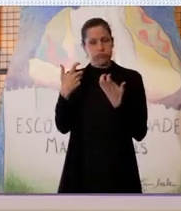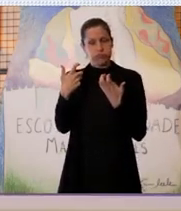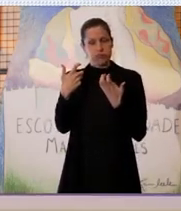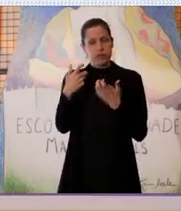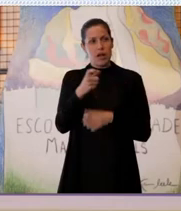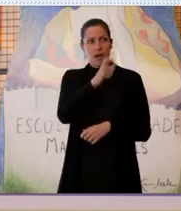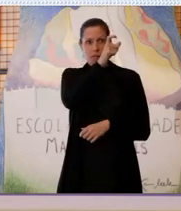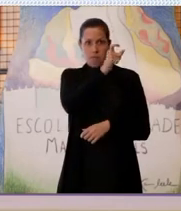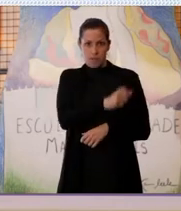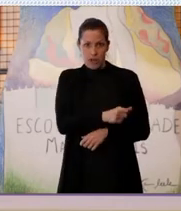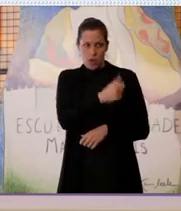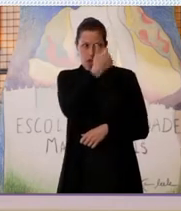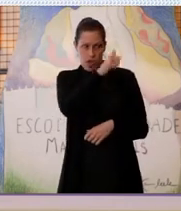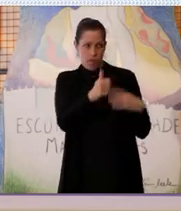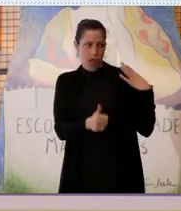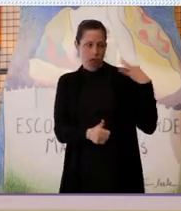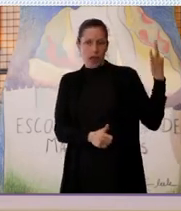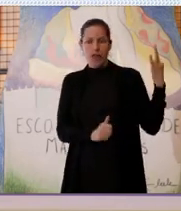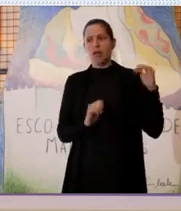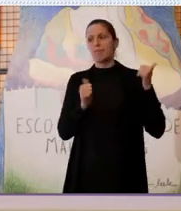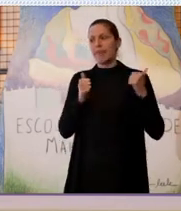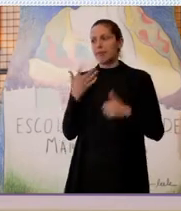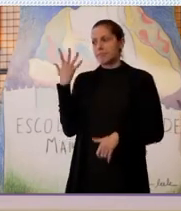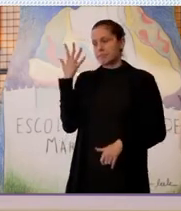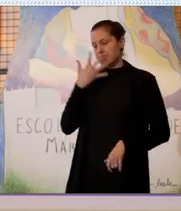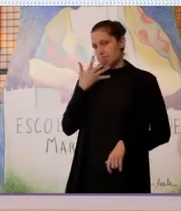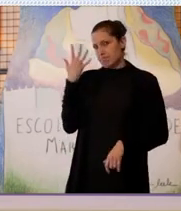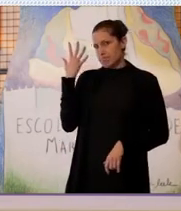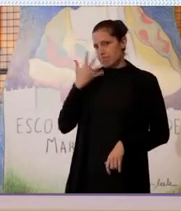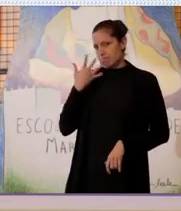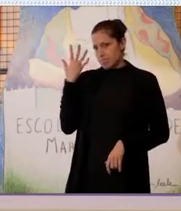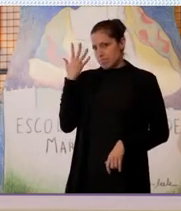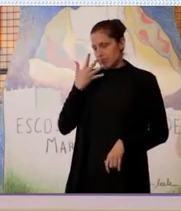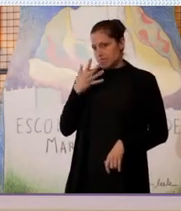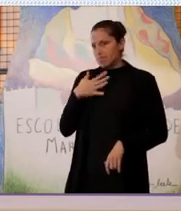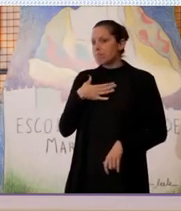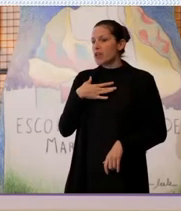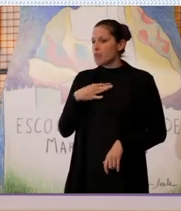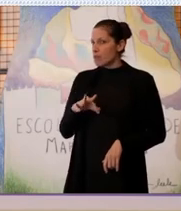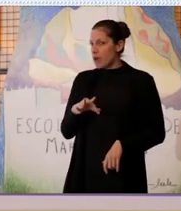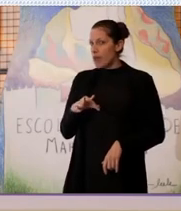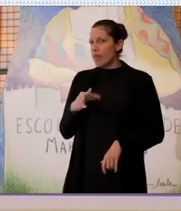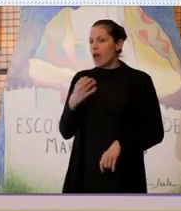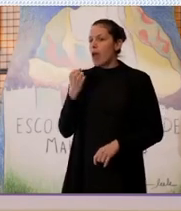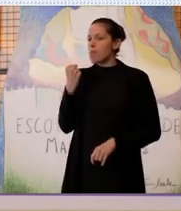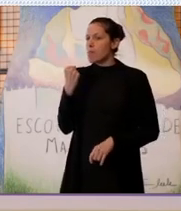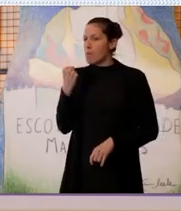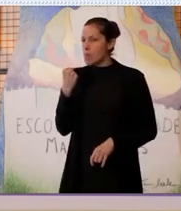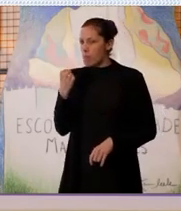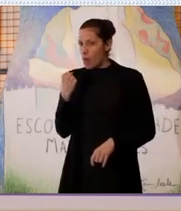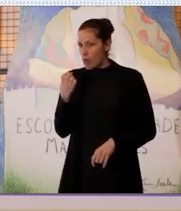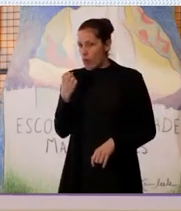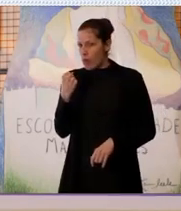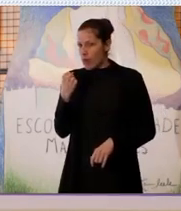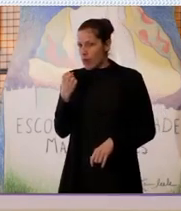eligen desconfían de si que tengamos ese poder no es una